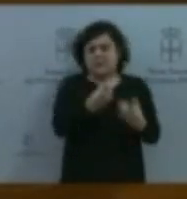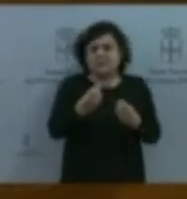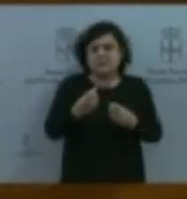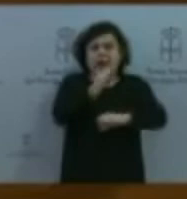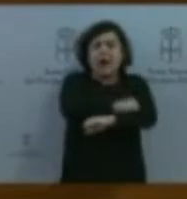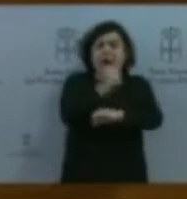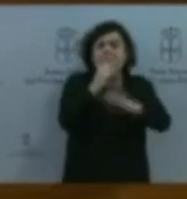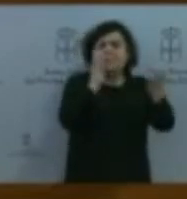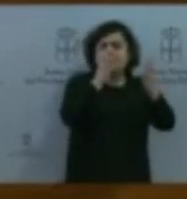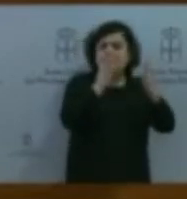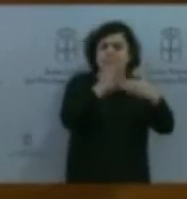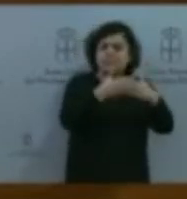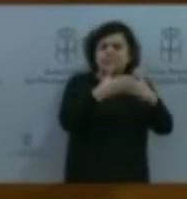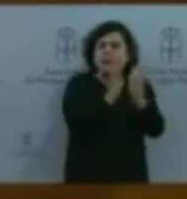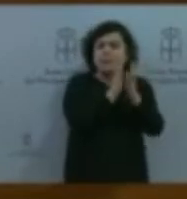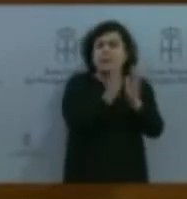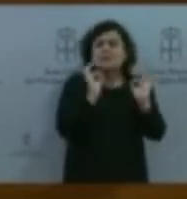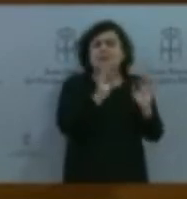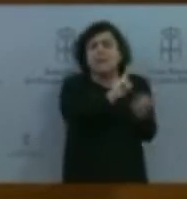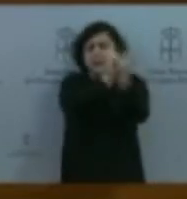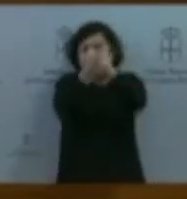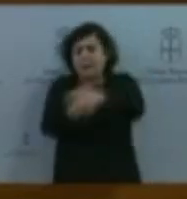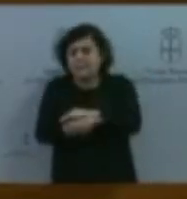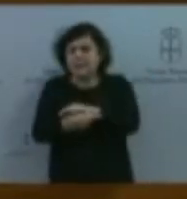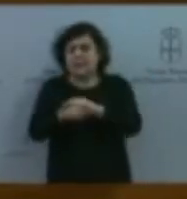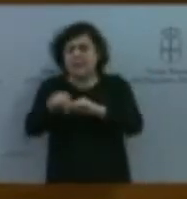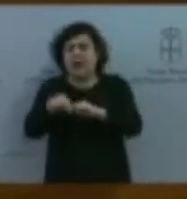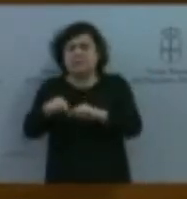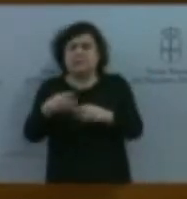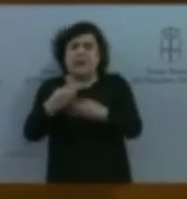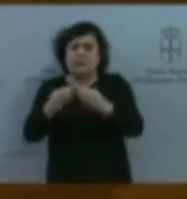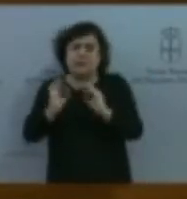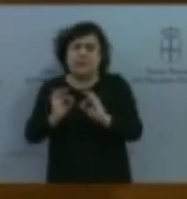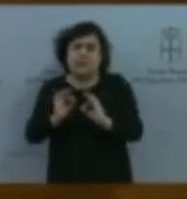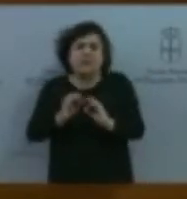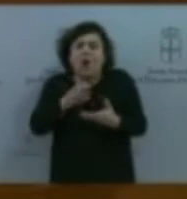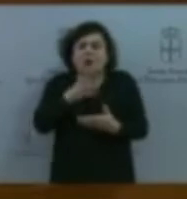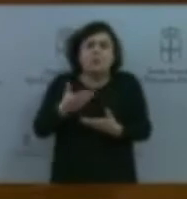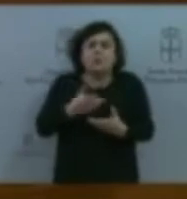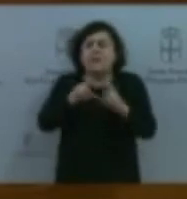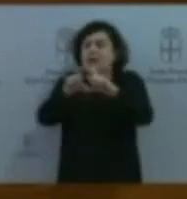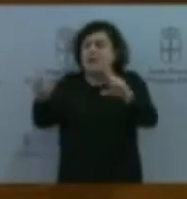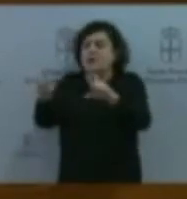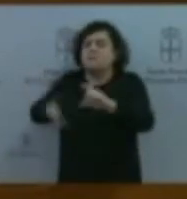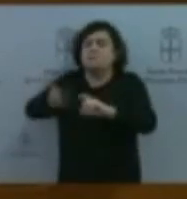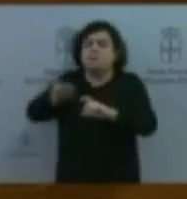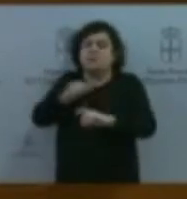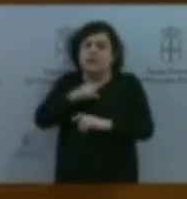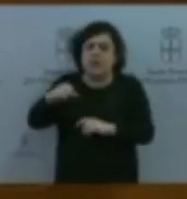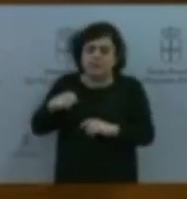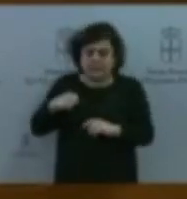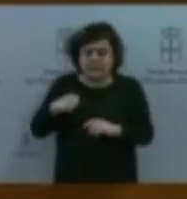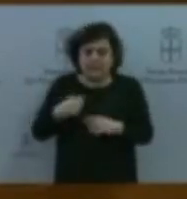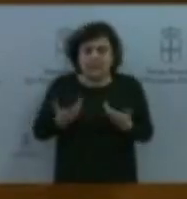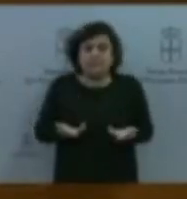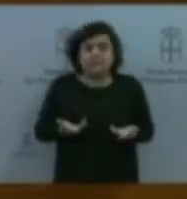hemos aplaudido para luego dar más dinero a la sanidad privada, pues bueno, pues yo creo que a algunos y algunas se le quedará la cara bueno, no lo